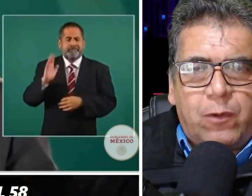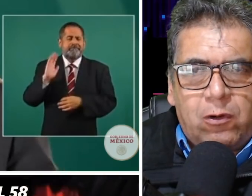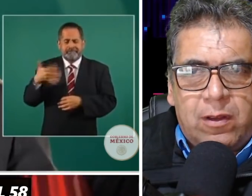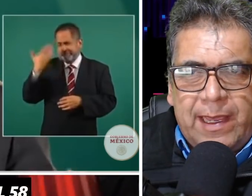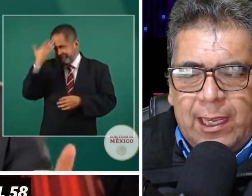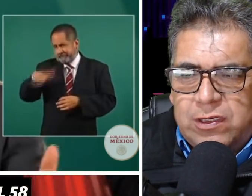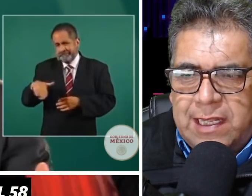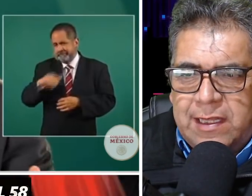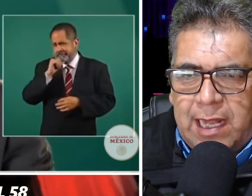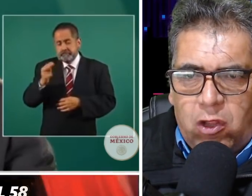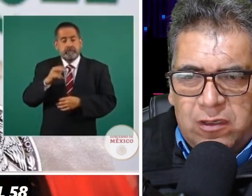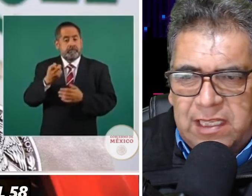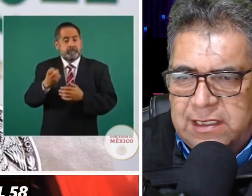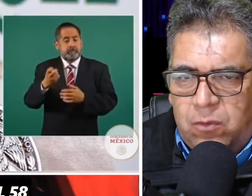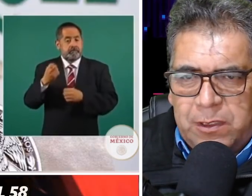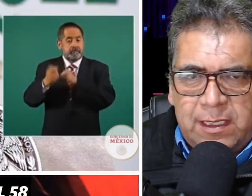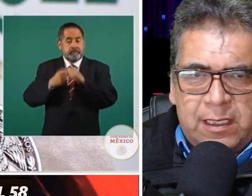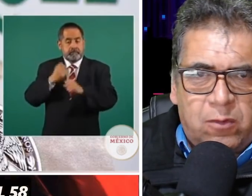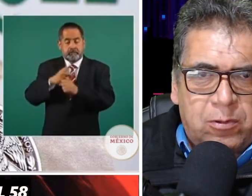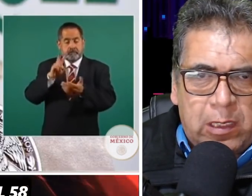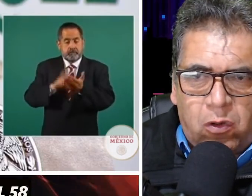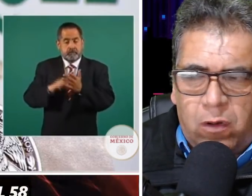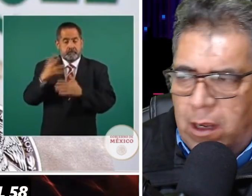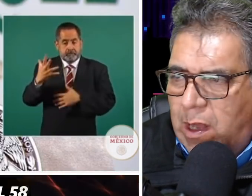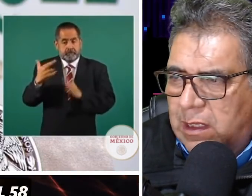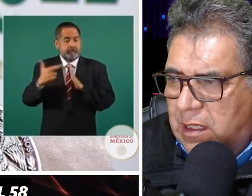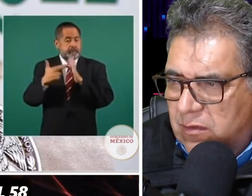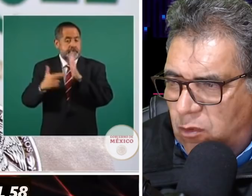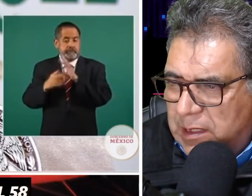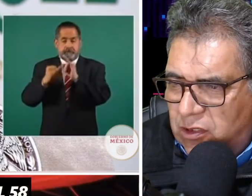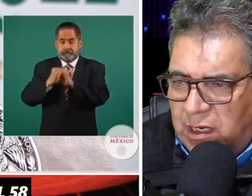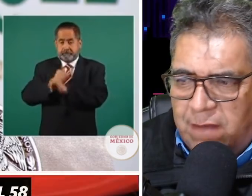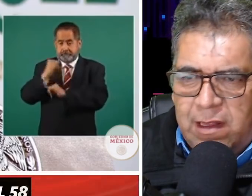que el pueblo de México esté enterado de lo que está haciendo el presidente López Obrador con la cuarta